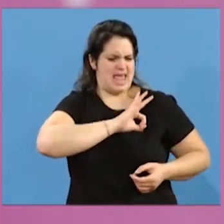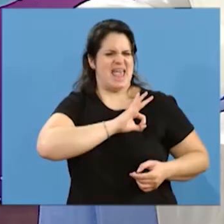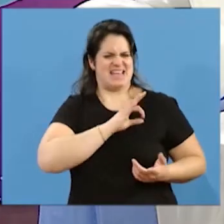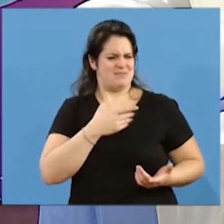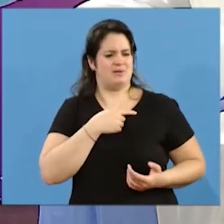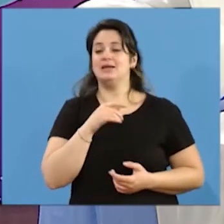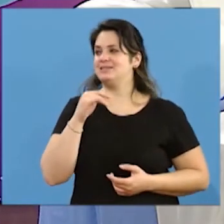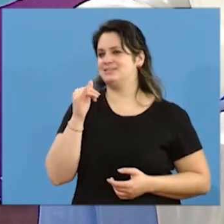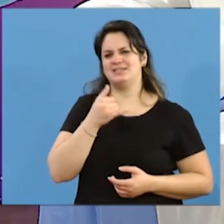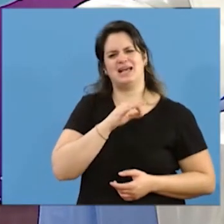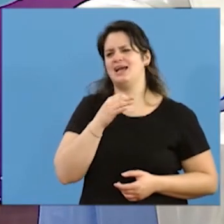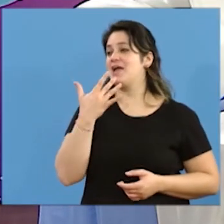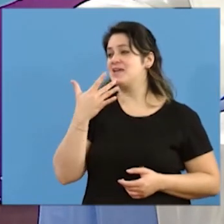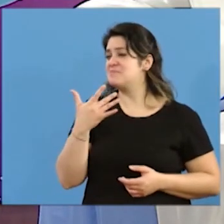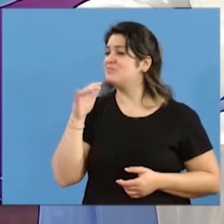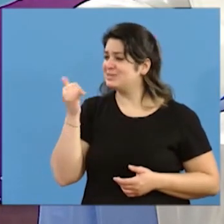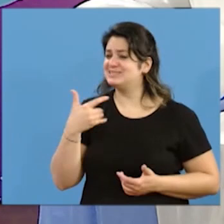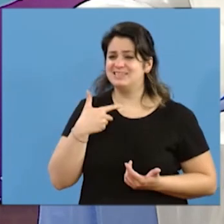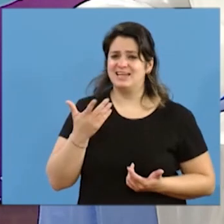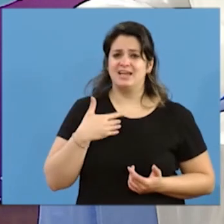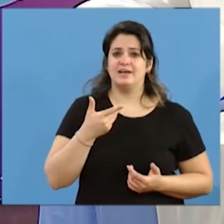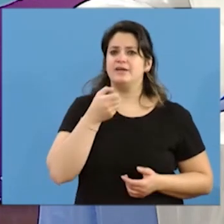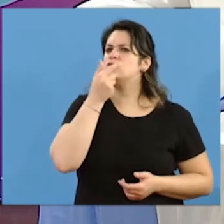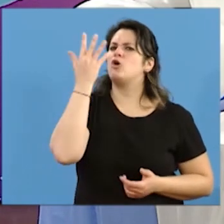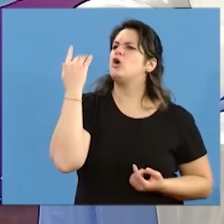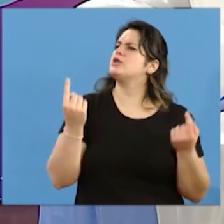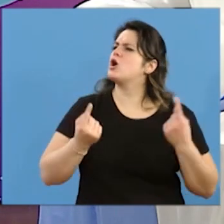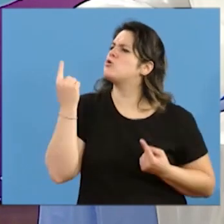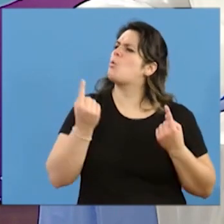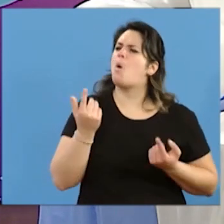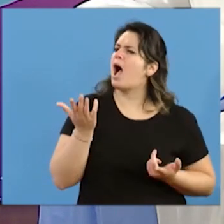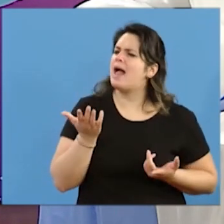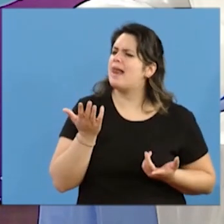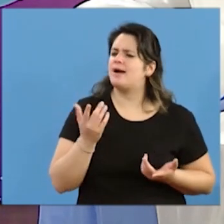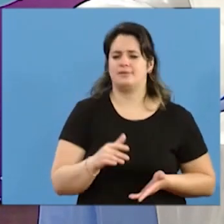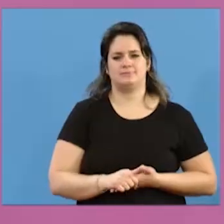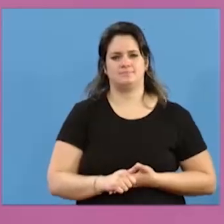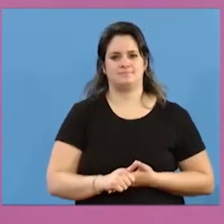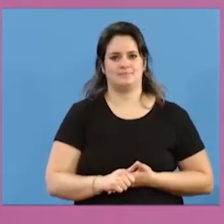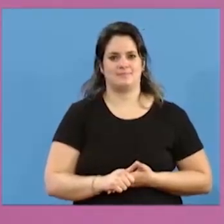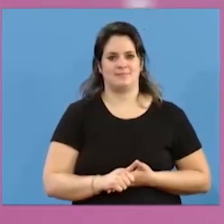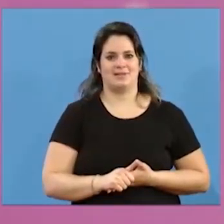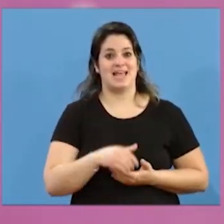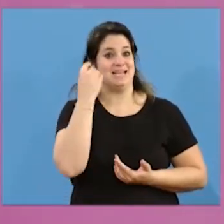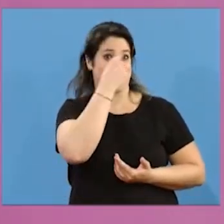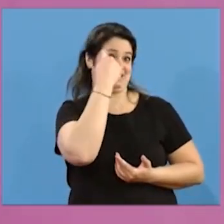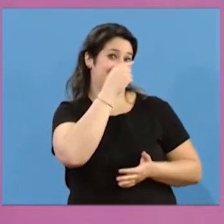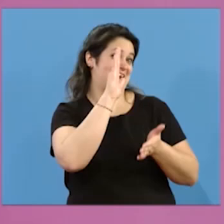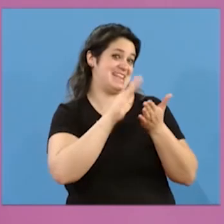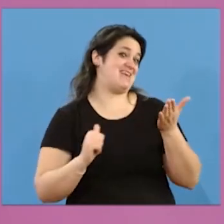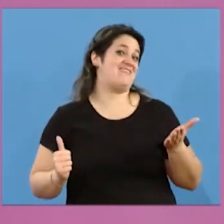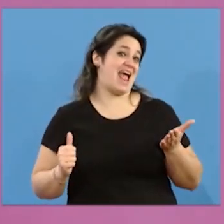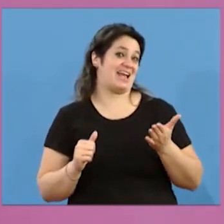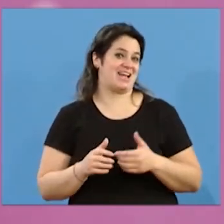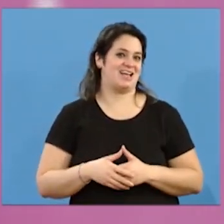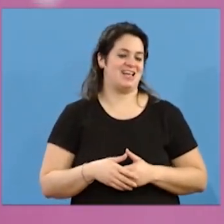Es muy preciosa. ¿Y qué colores tiene la escarapela? Y celeste y